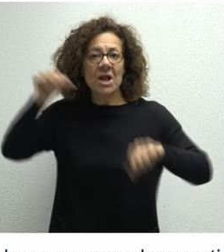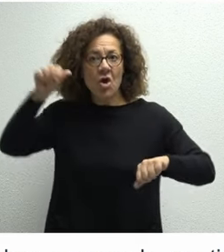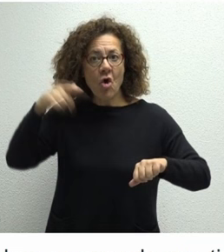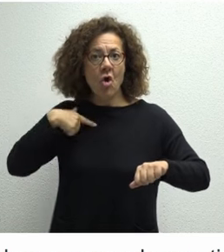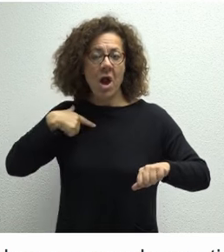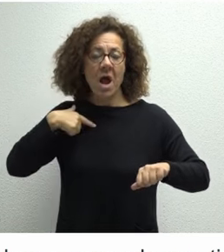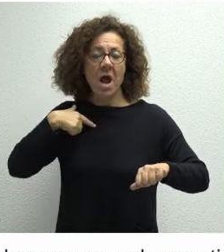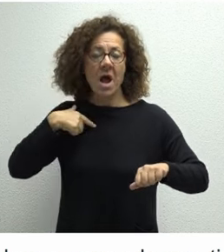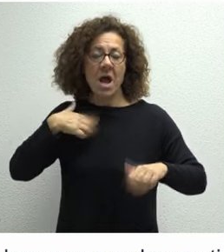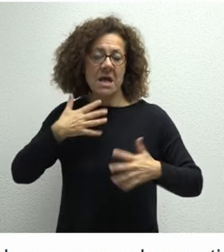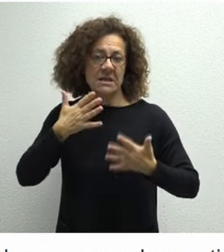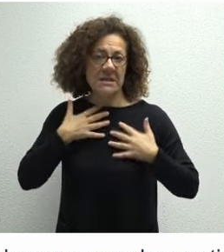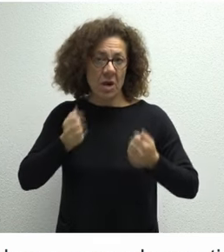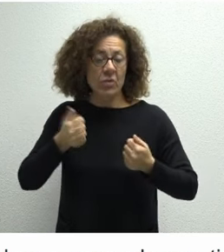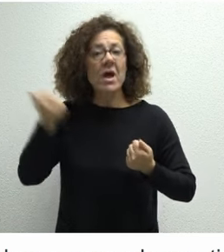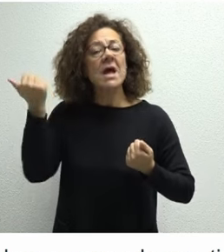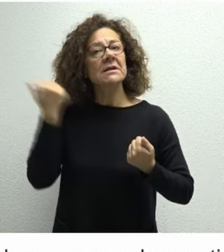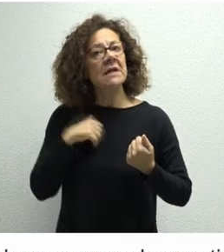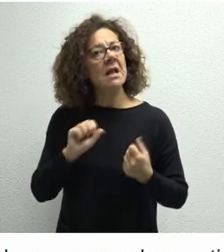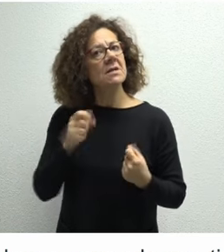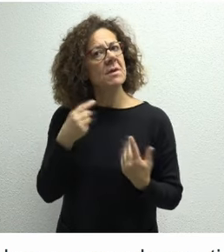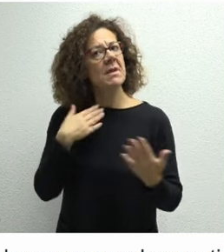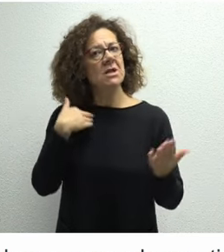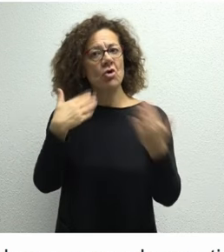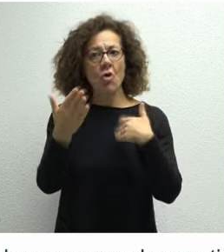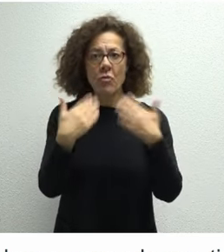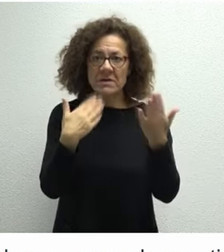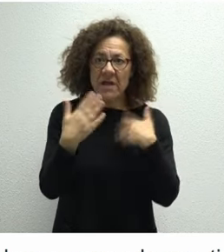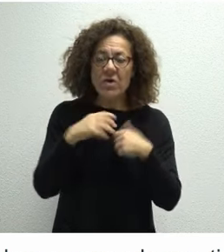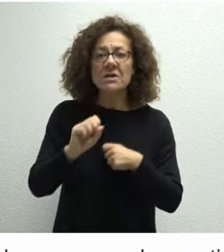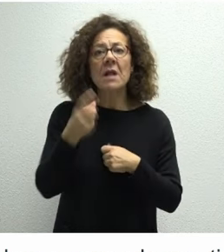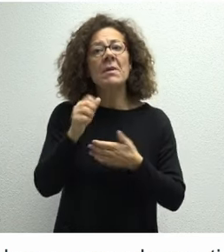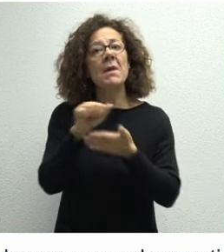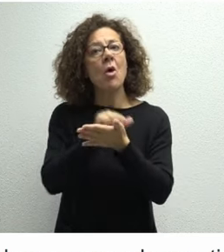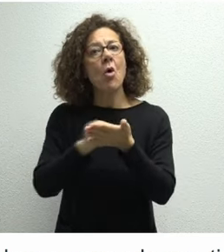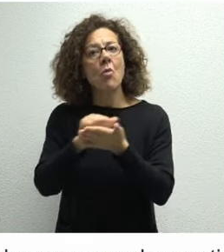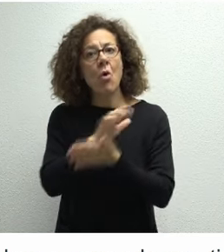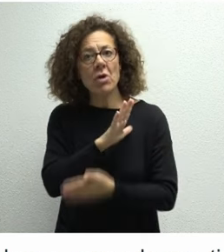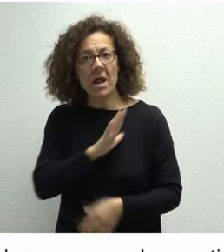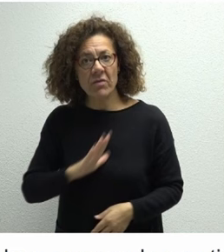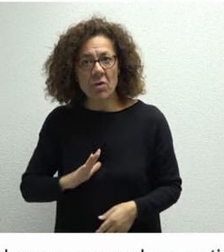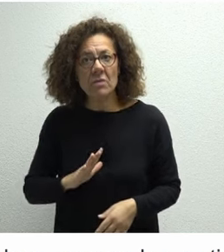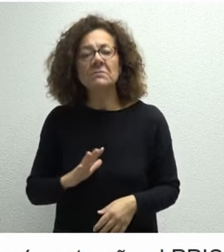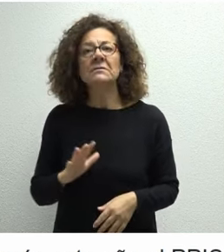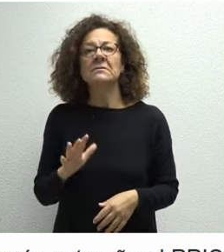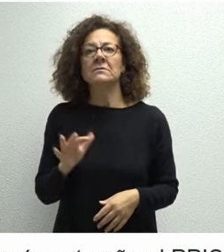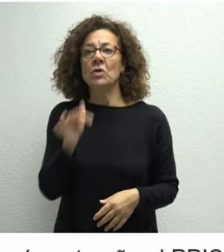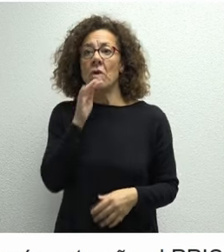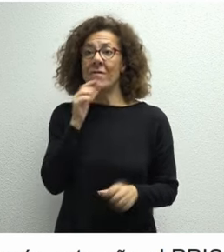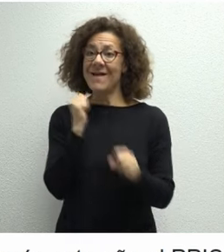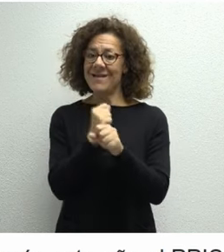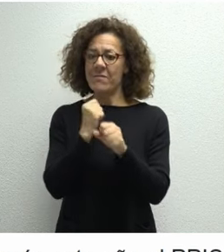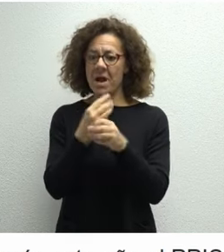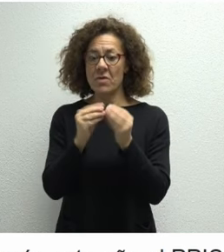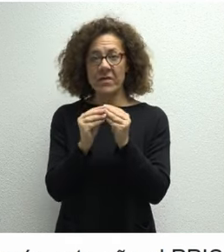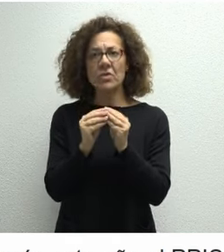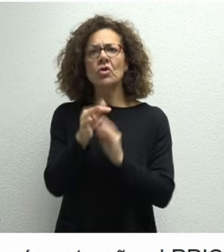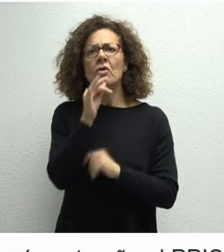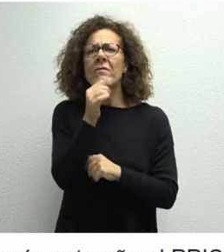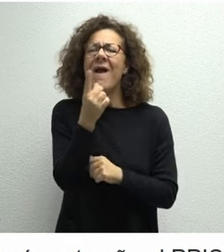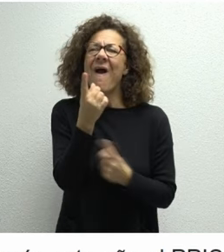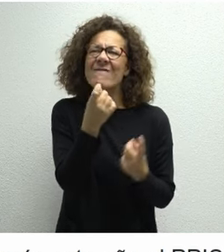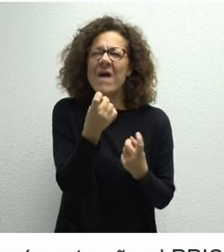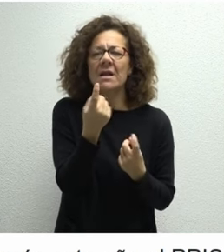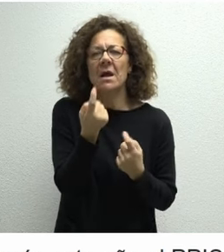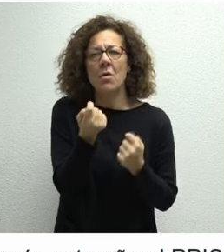e ya se han mantenido las primeras conversaciones el primer borrador estamos estamos trabajando en ello queda todavía un poquito